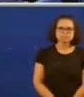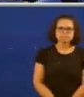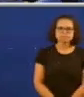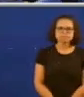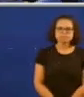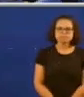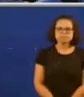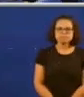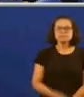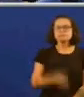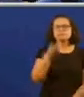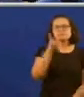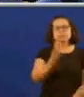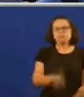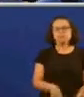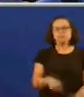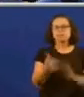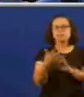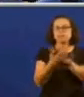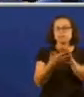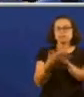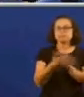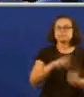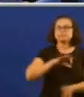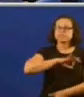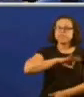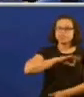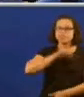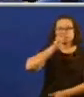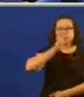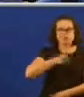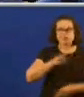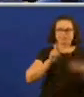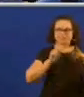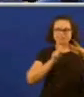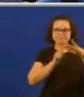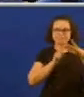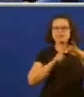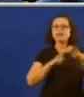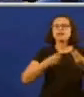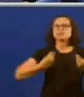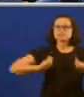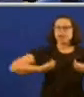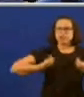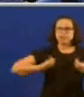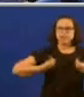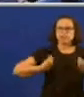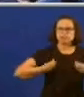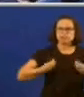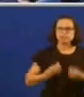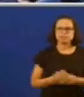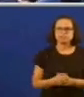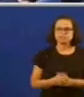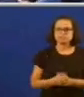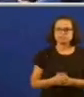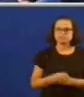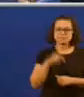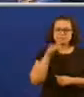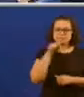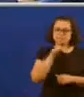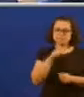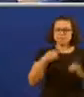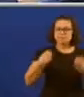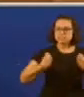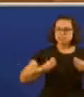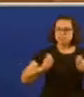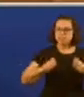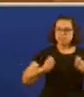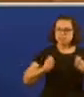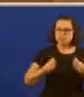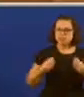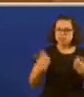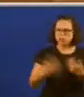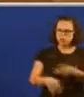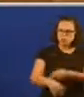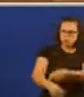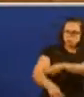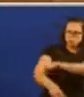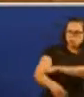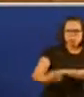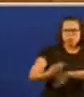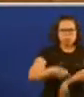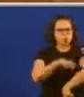E falemos tamén, señor Feijó, da sanidade. Aquí o certo é que vostede se está empregando a fondo,